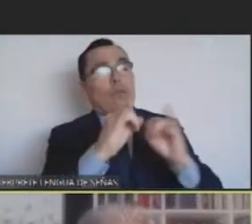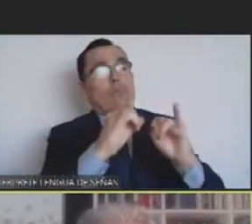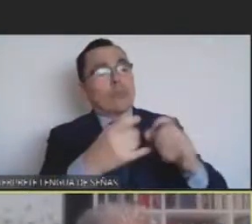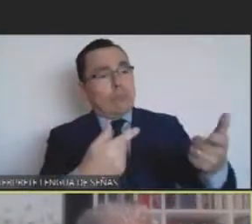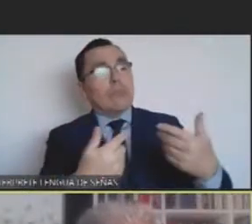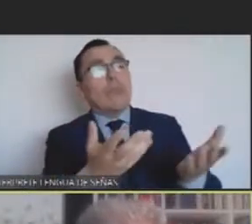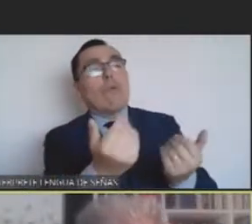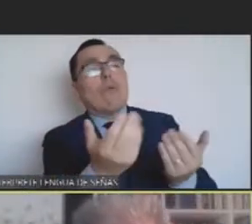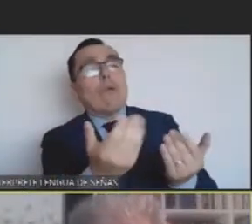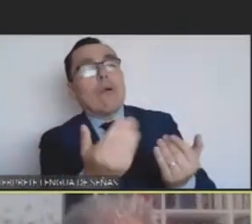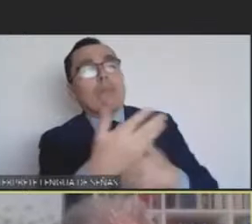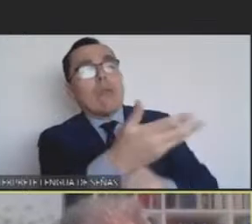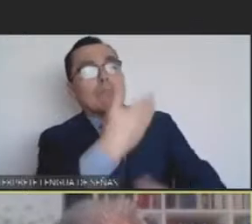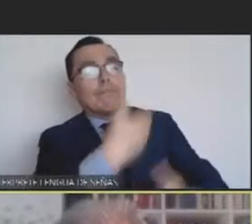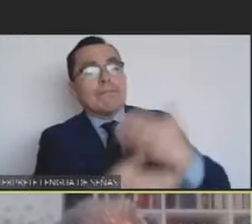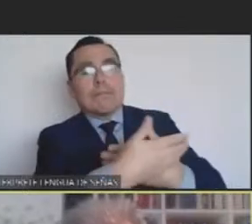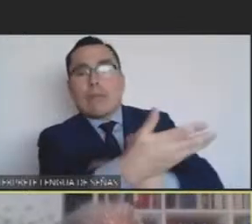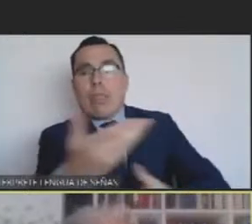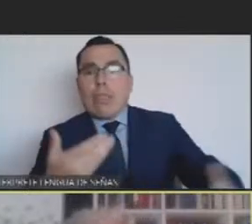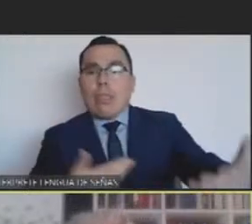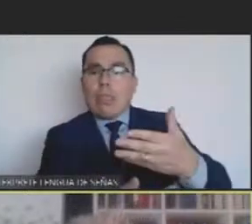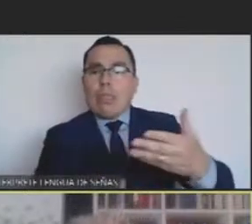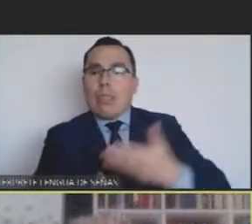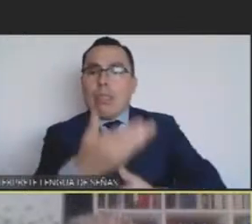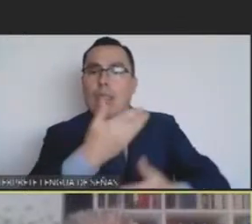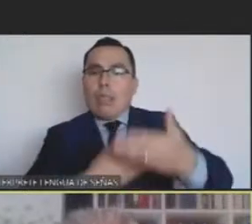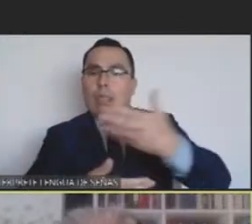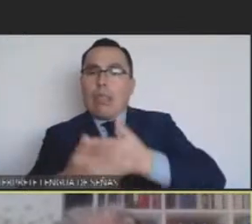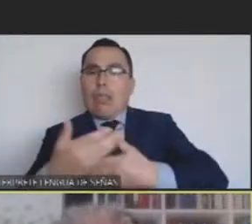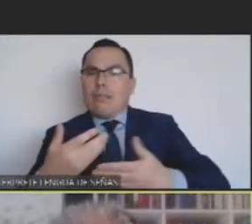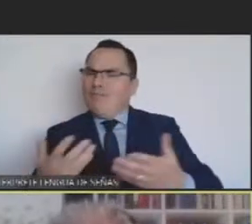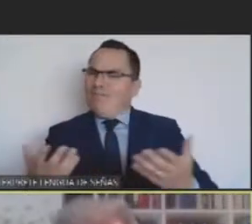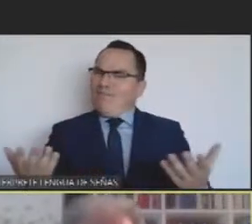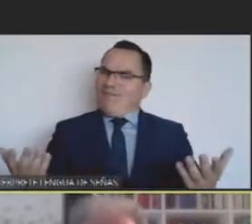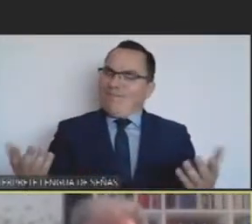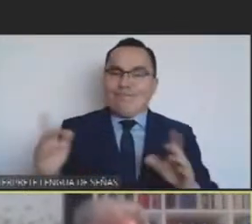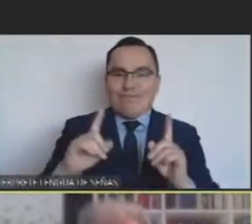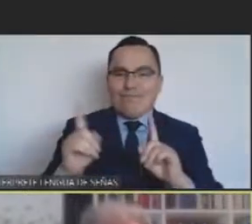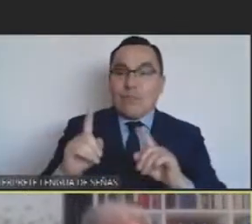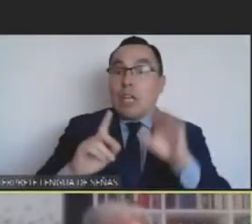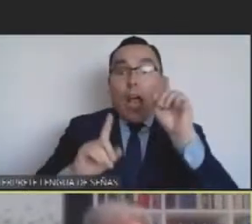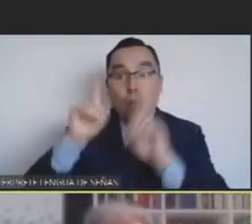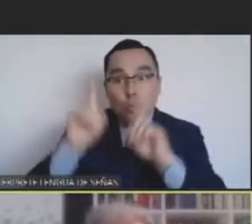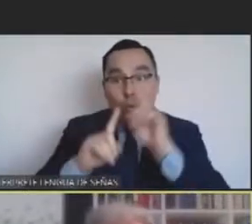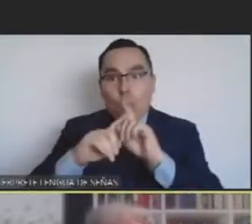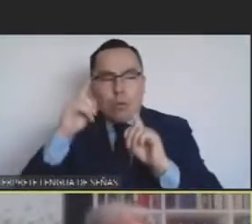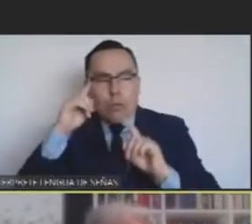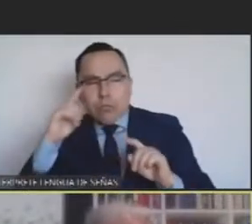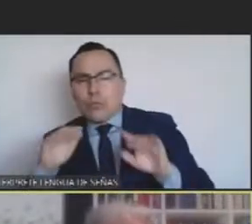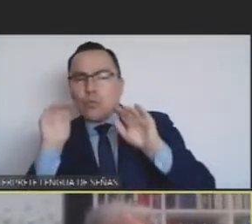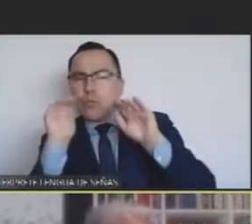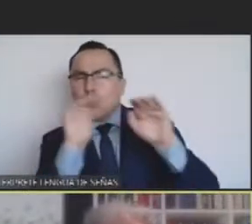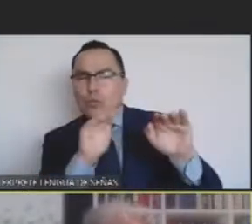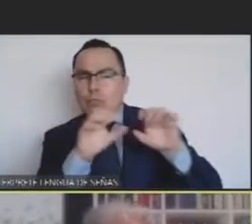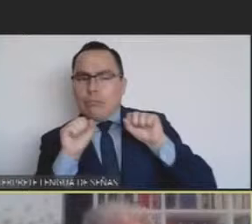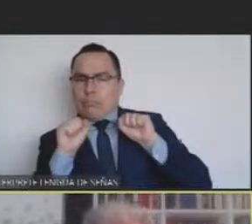sea crítico con el gobierno. Tercero, se reducen los efectos nocivos de la desconfianza. Han dado vuelta varias teorías conspirativas que no